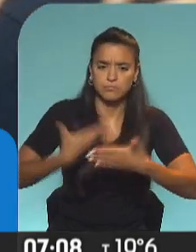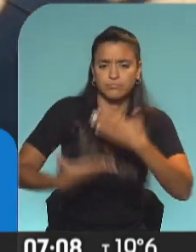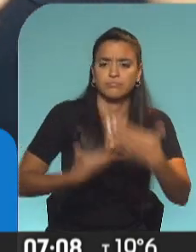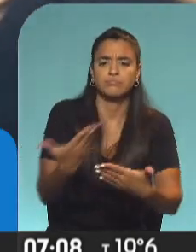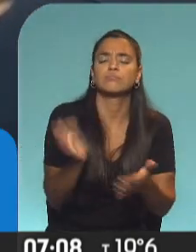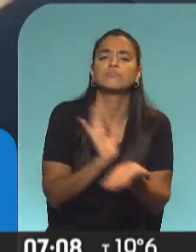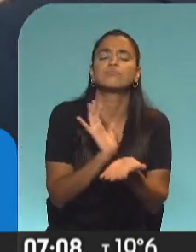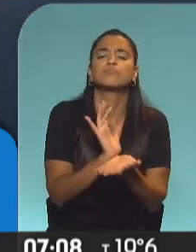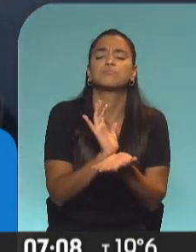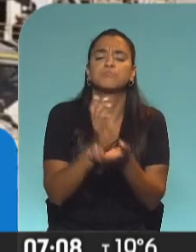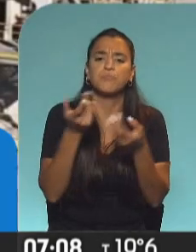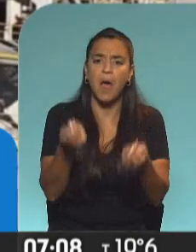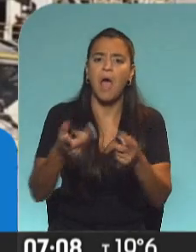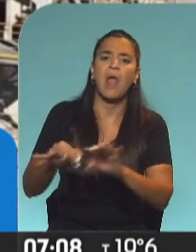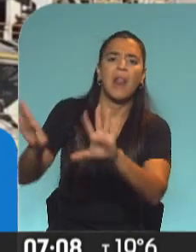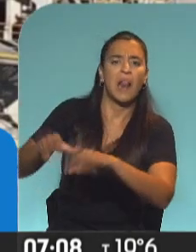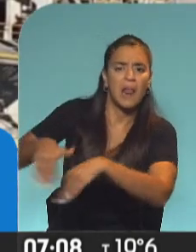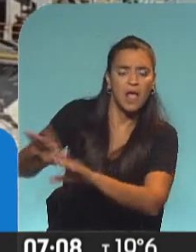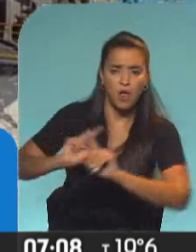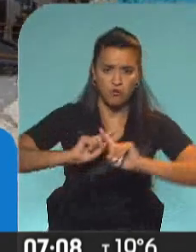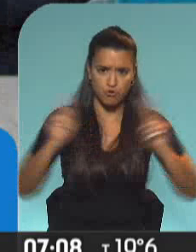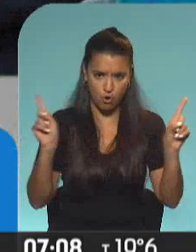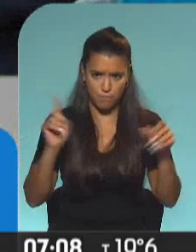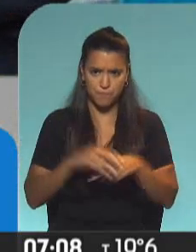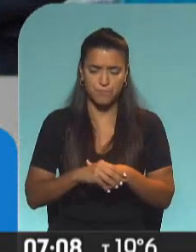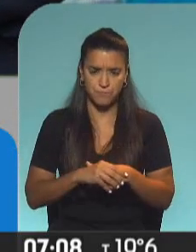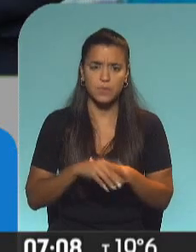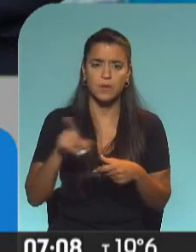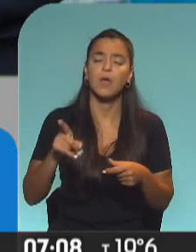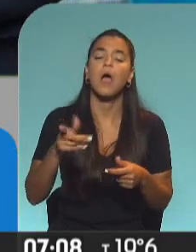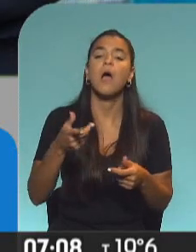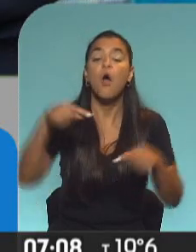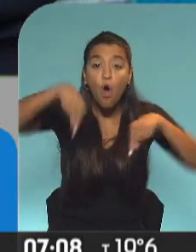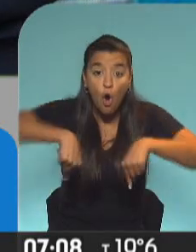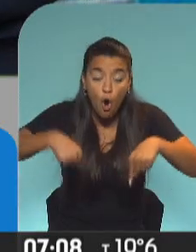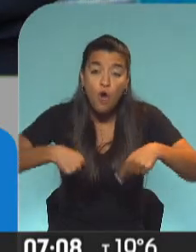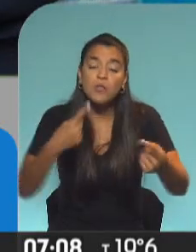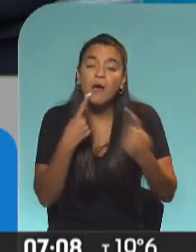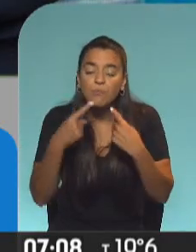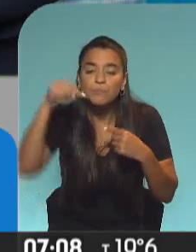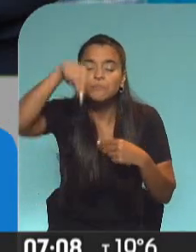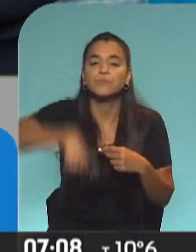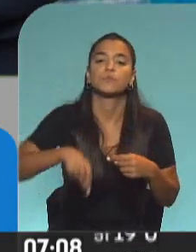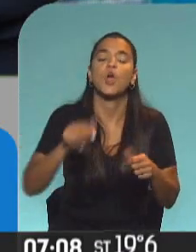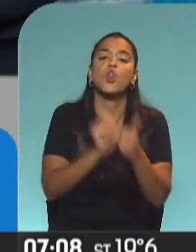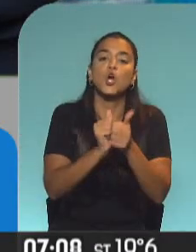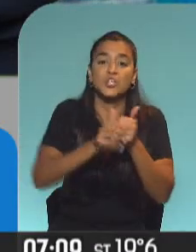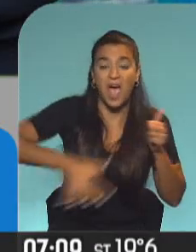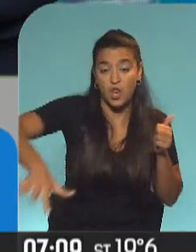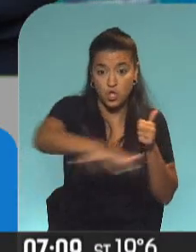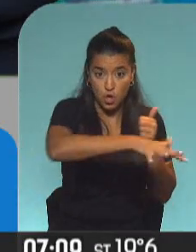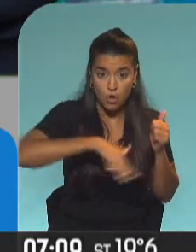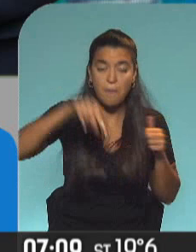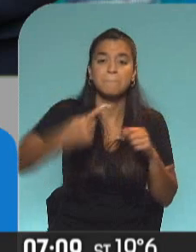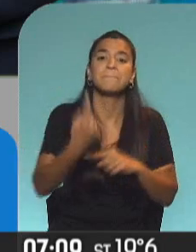un esquema para garantizar la impunidad. Doctor, tiene que ver con una audiencia que va a haber hoy en la ciudad de Rosario, es la primera audiencia